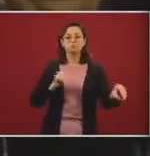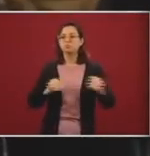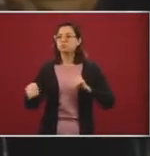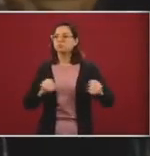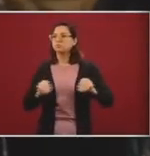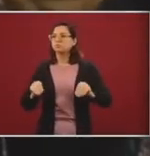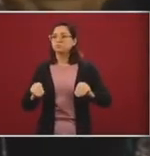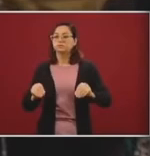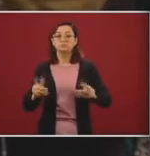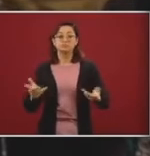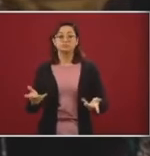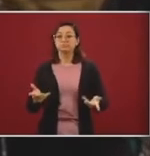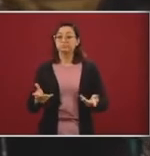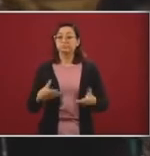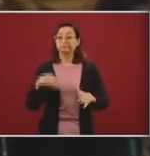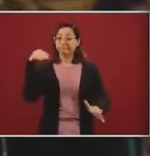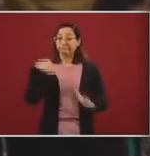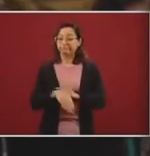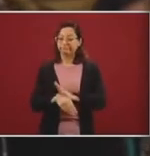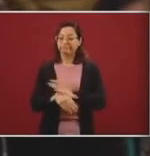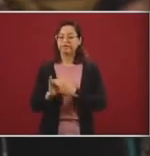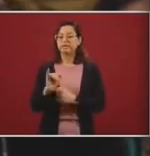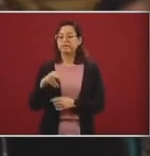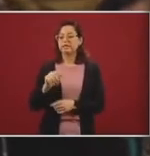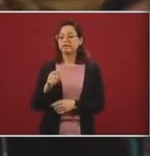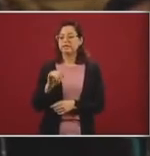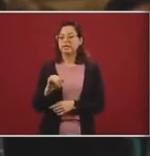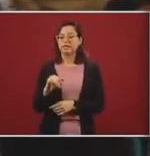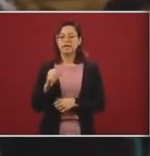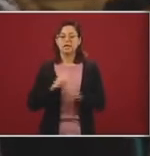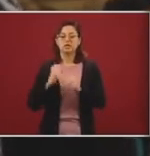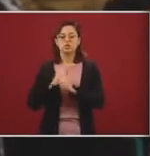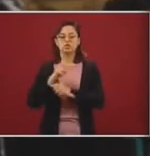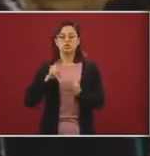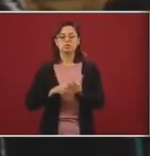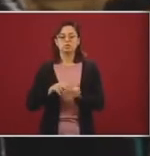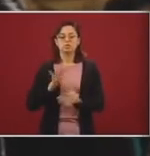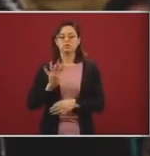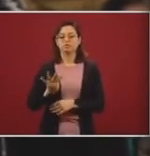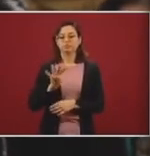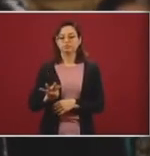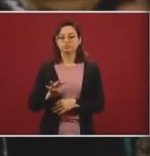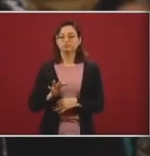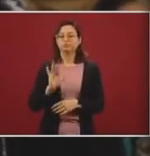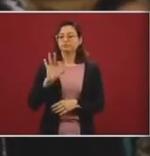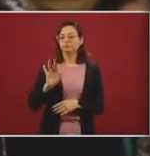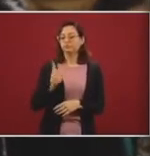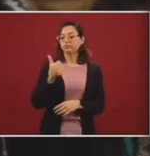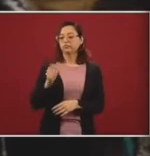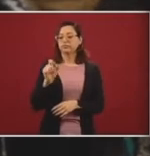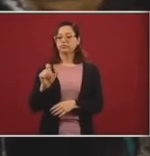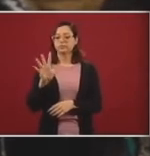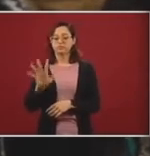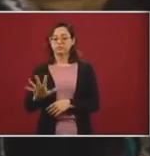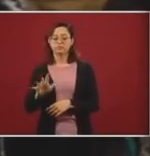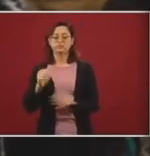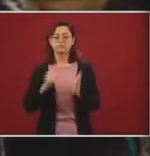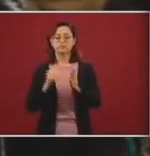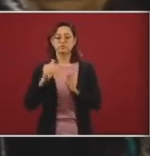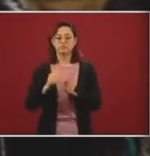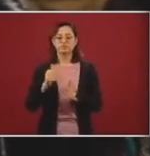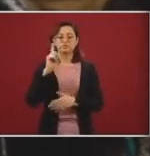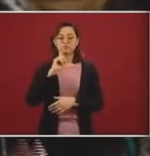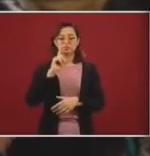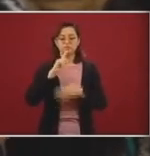de aprehensión, una de ellas ya se cumplimentó contra el líder de este grupo. La Unidad de Inteligencia Financiera ha bloqueado 52 millones